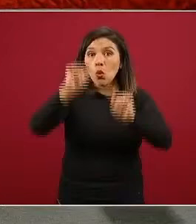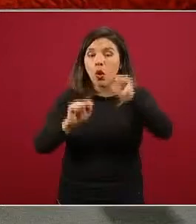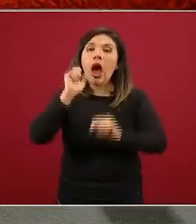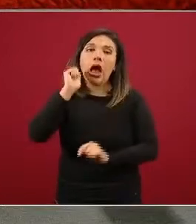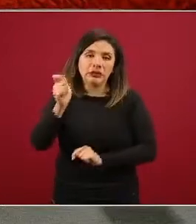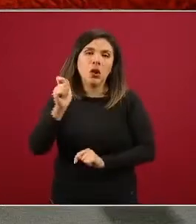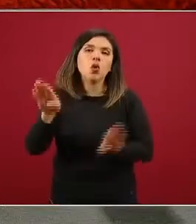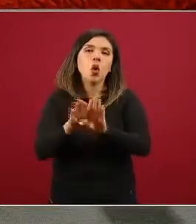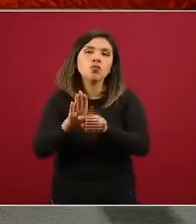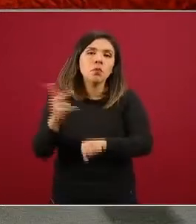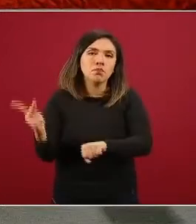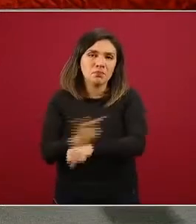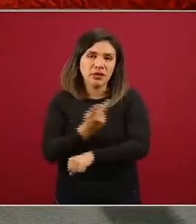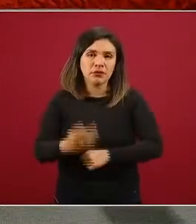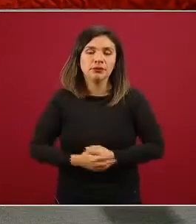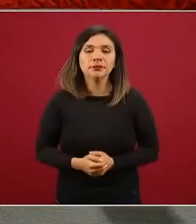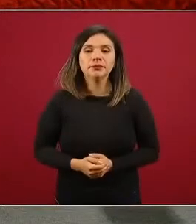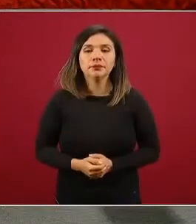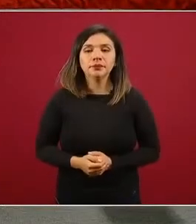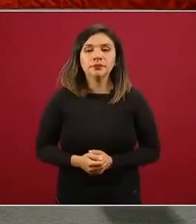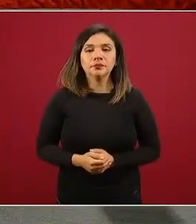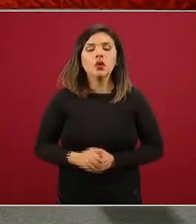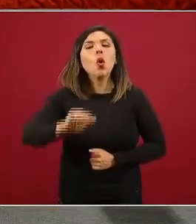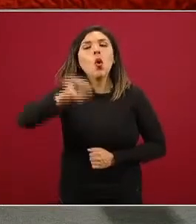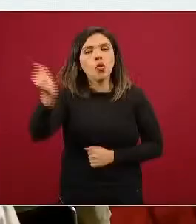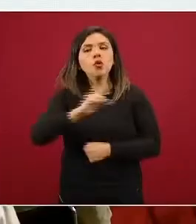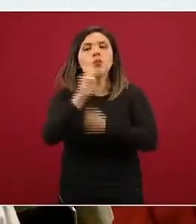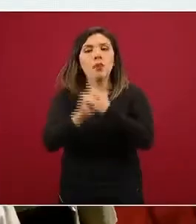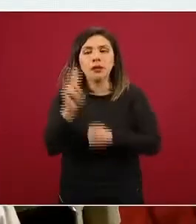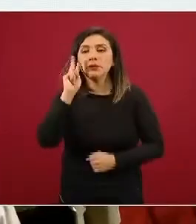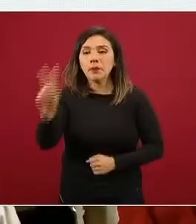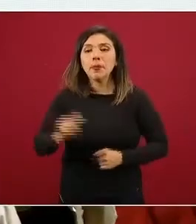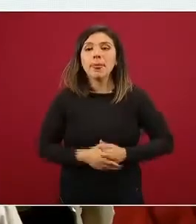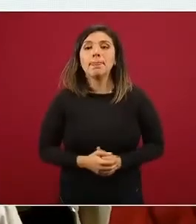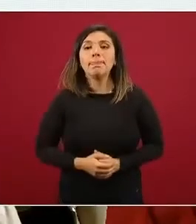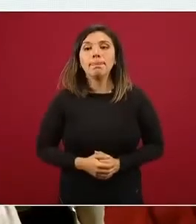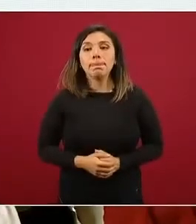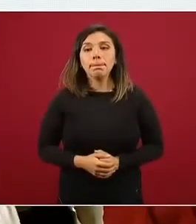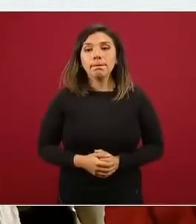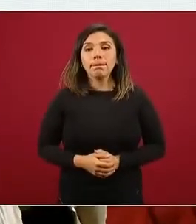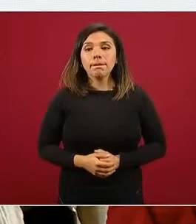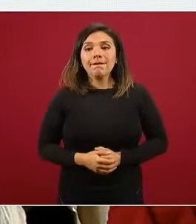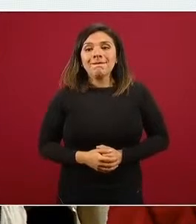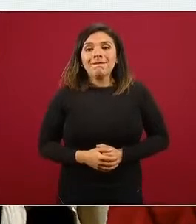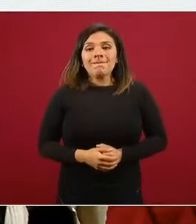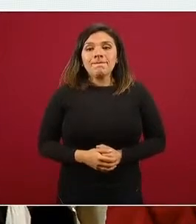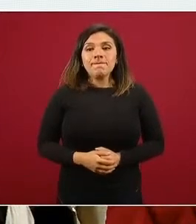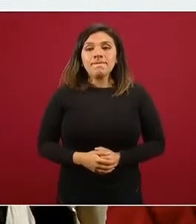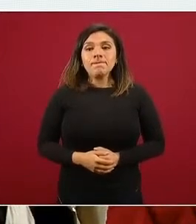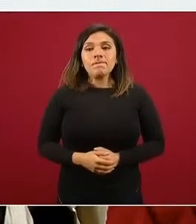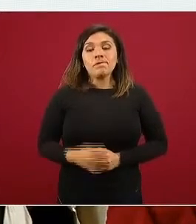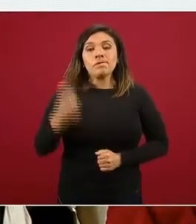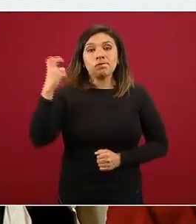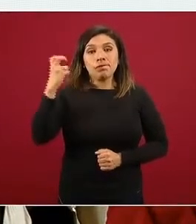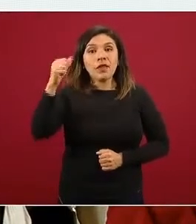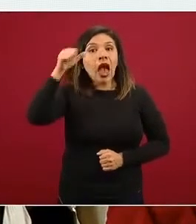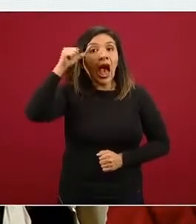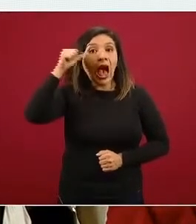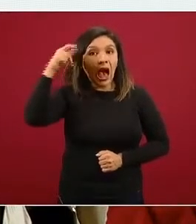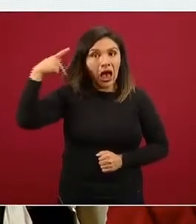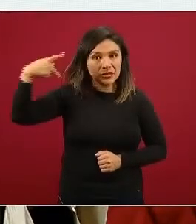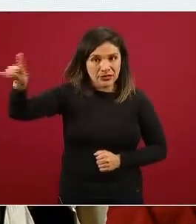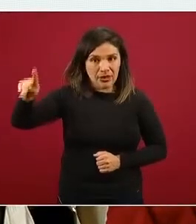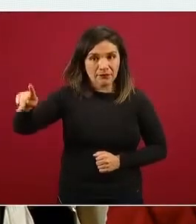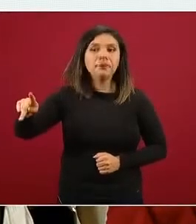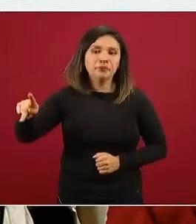ocurrió. Vamos a ver en otras regiones. La siguiente, por favor. Esta es la región asiática.